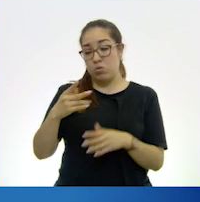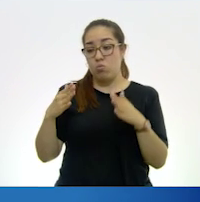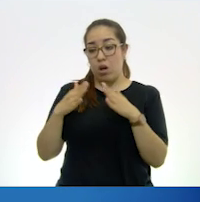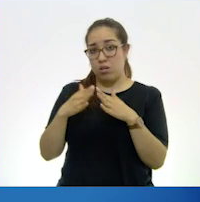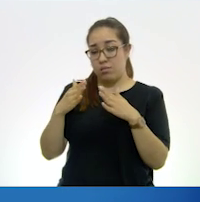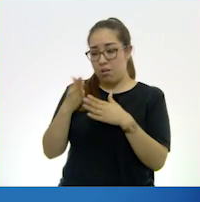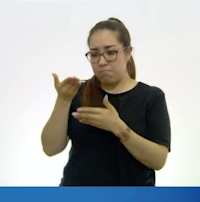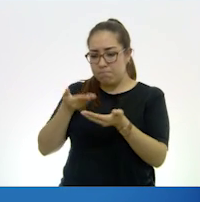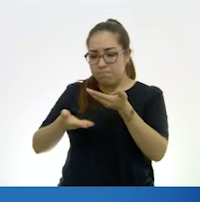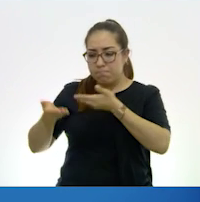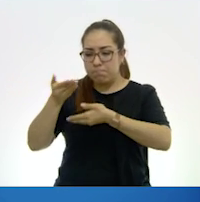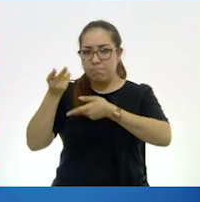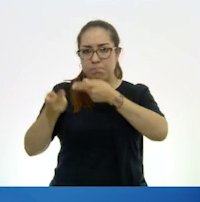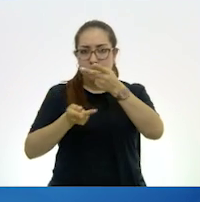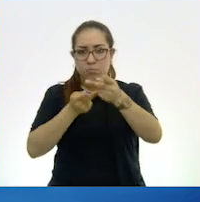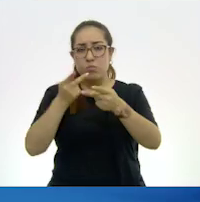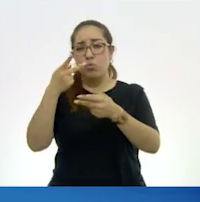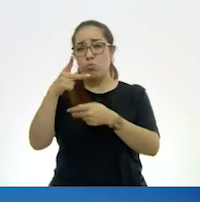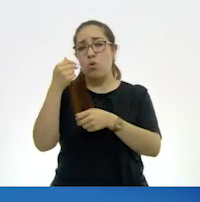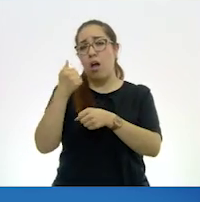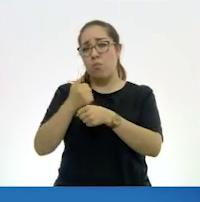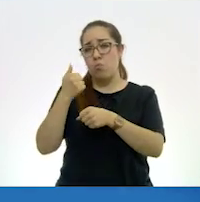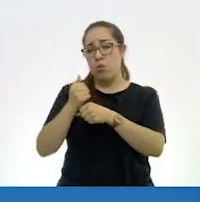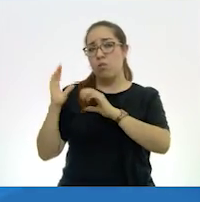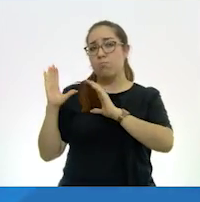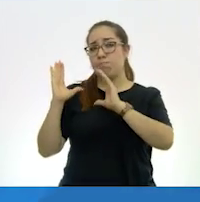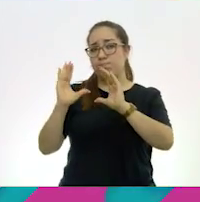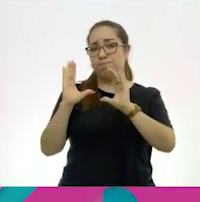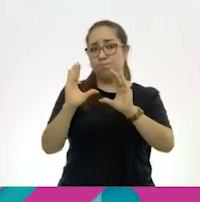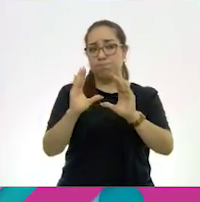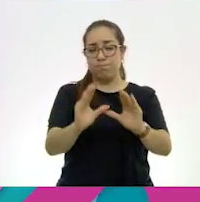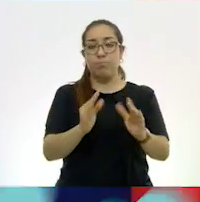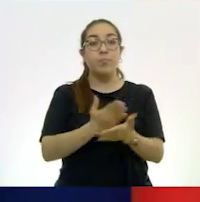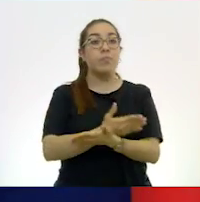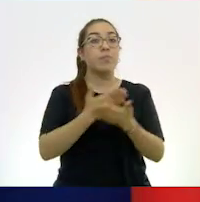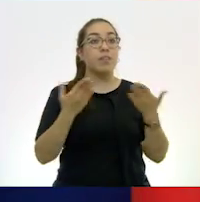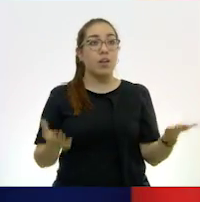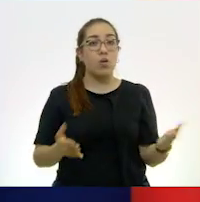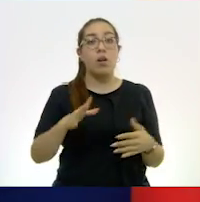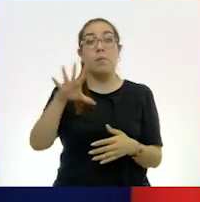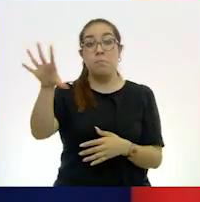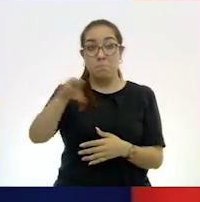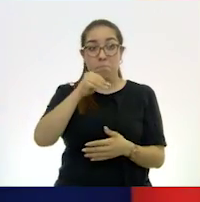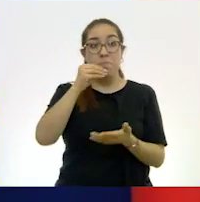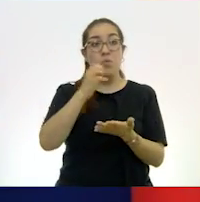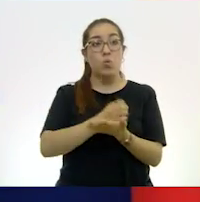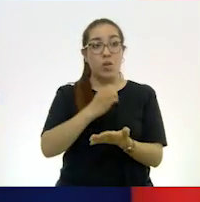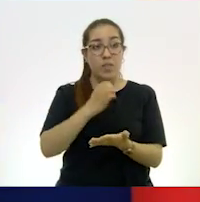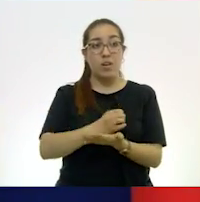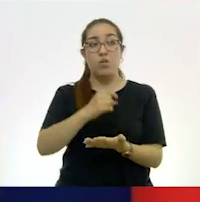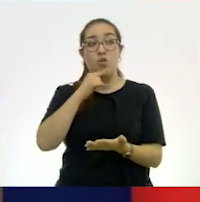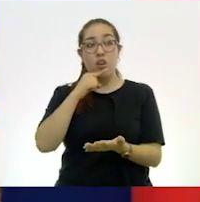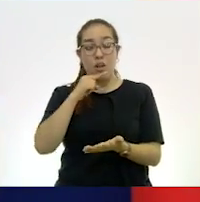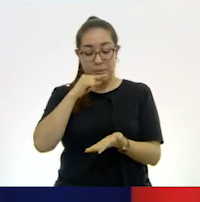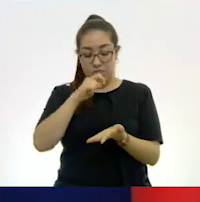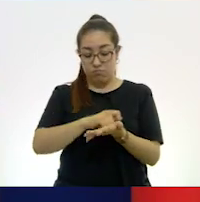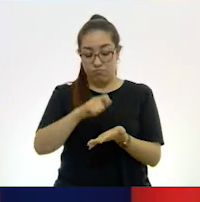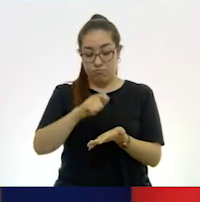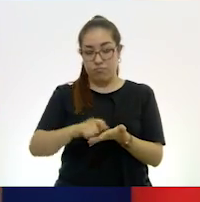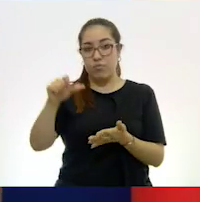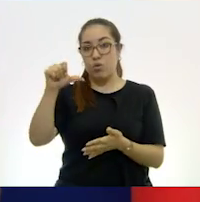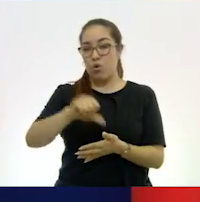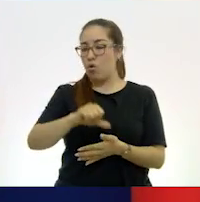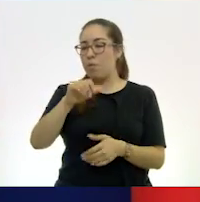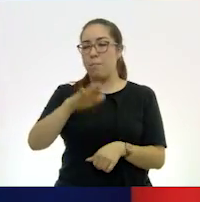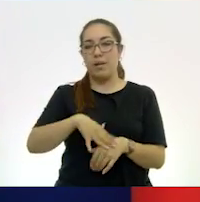sido de los saberes de sus abuelos. Ahora, vayan por papel y lápiz para anotar lo que